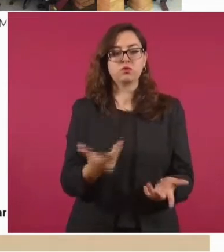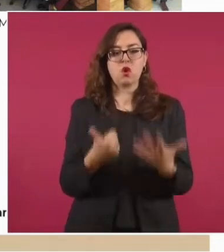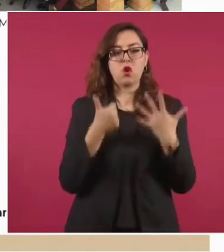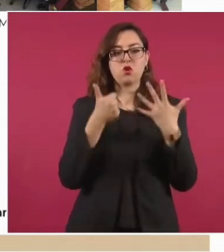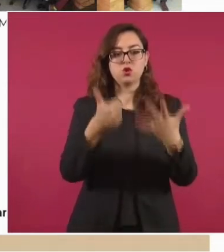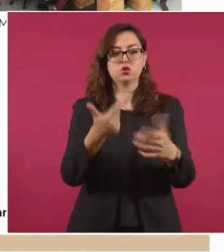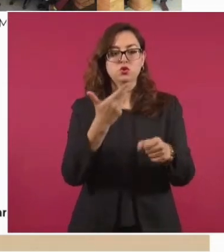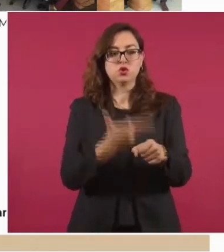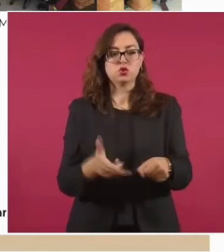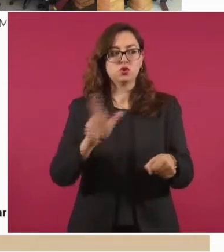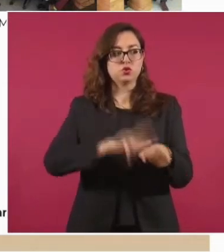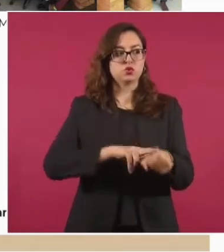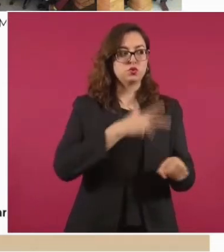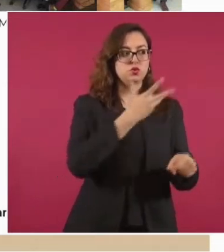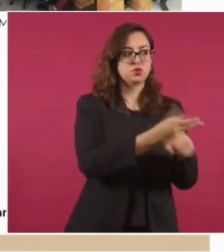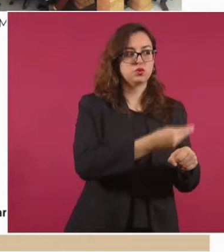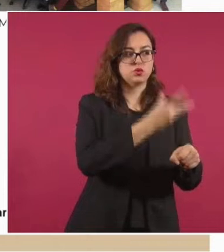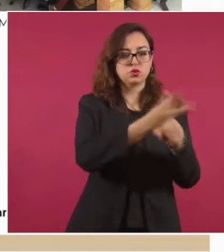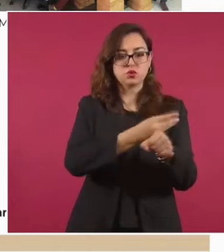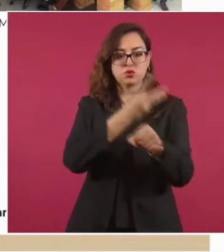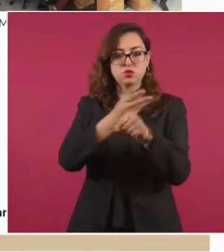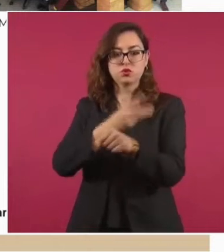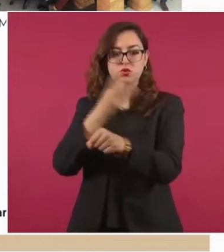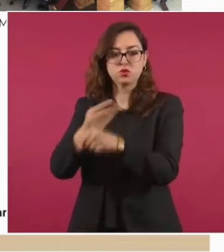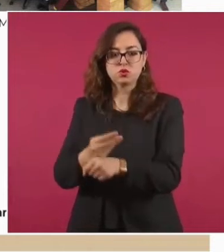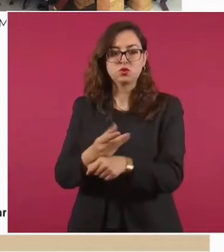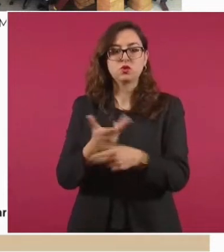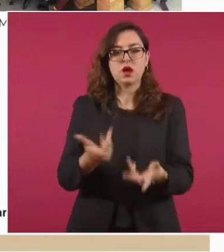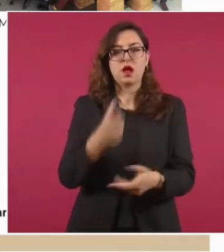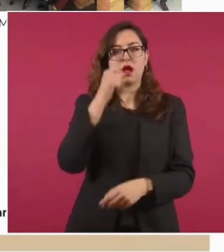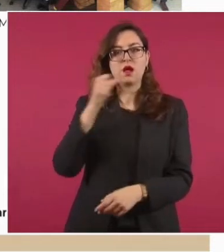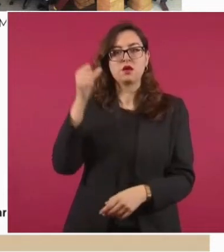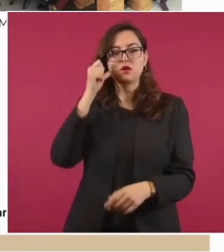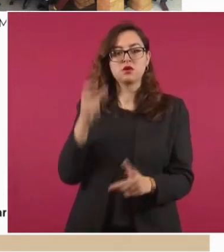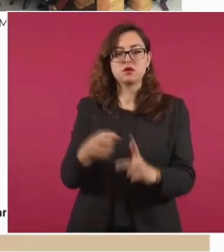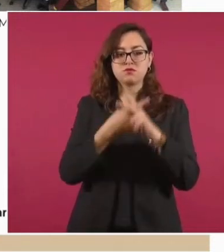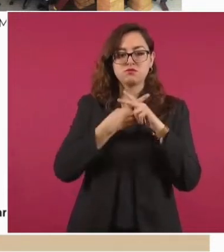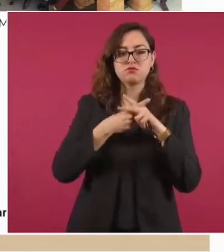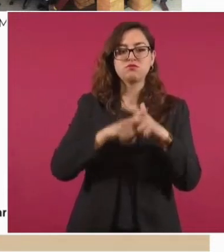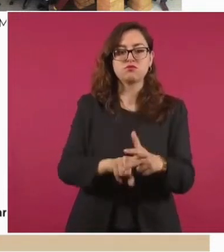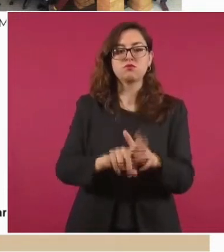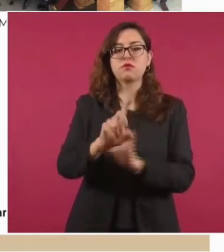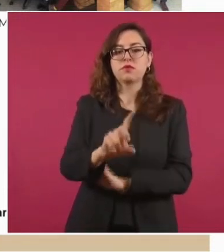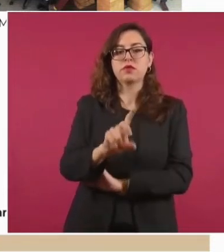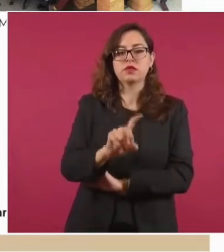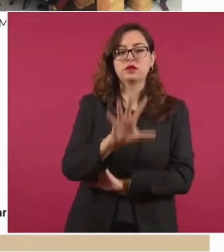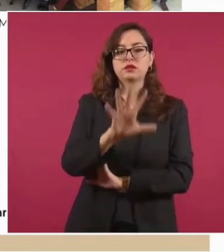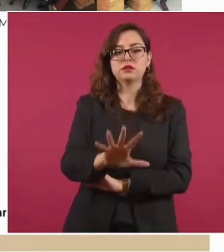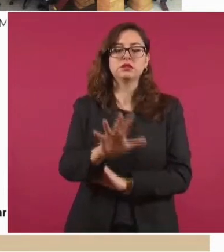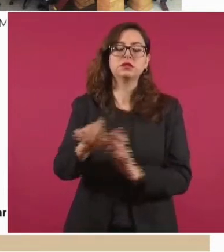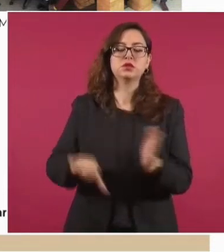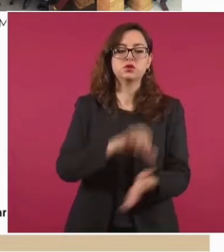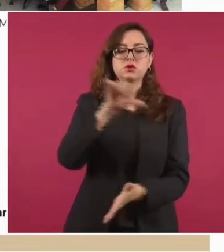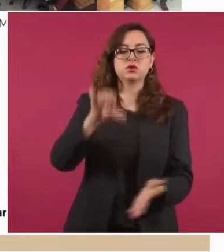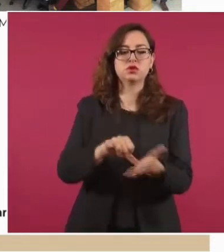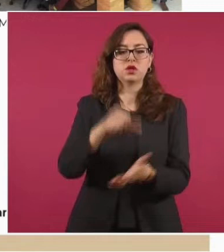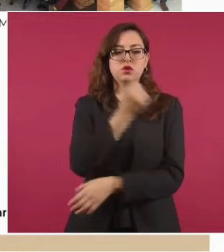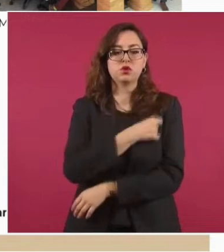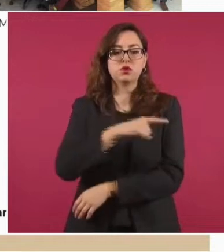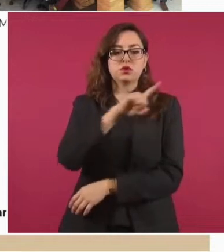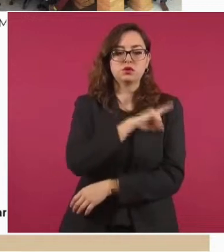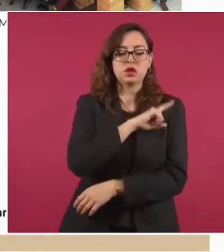6 hospitales. Esto inició el día de ayer y en 35 unidades de primer nivel que